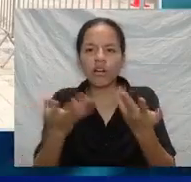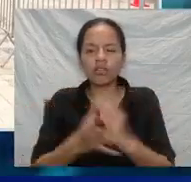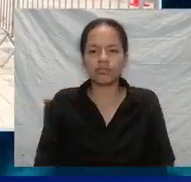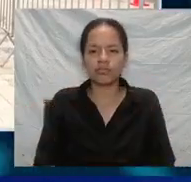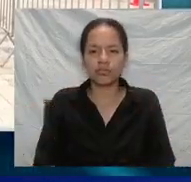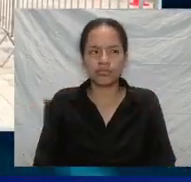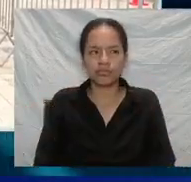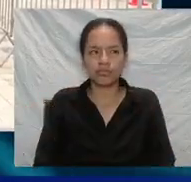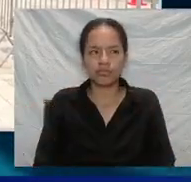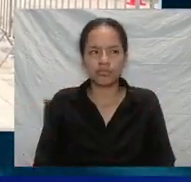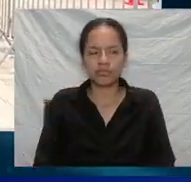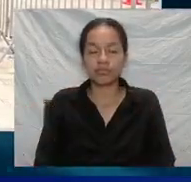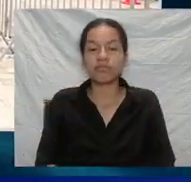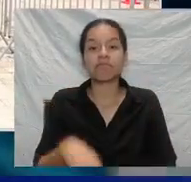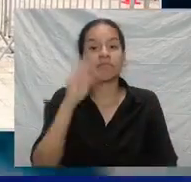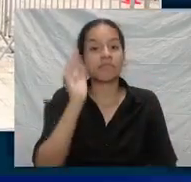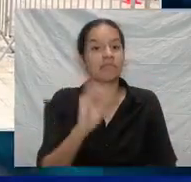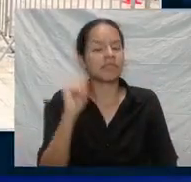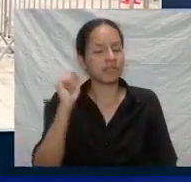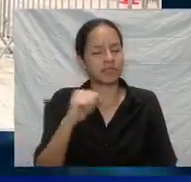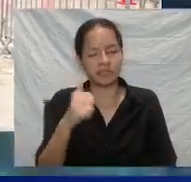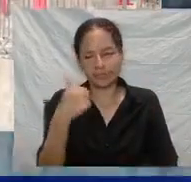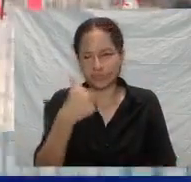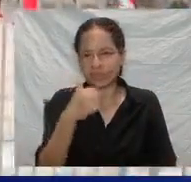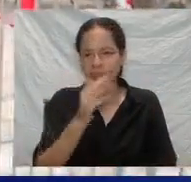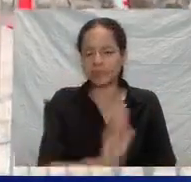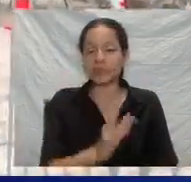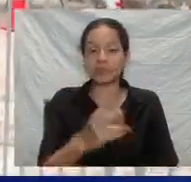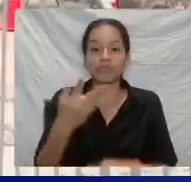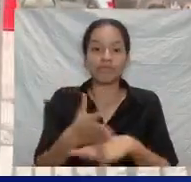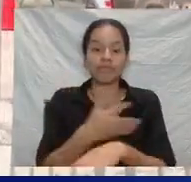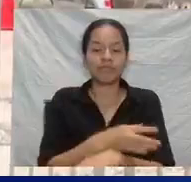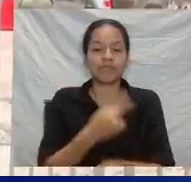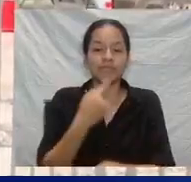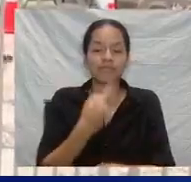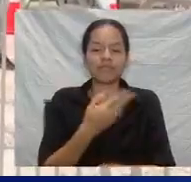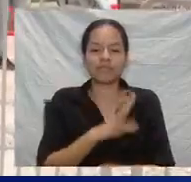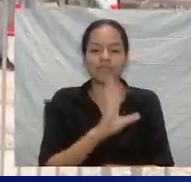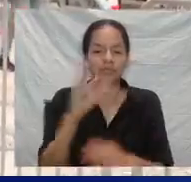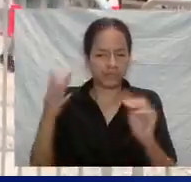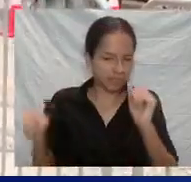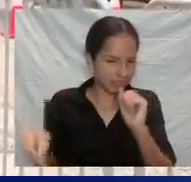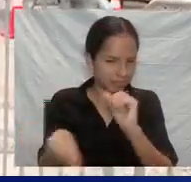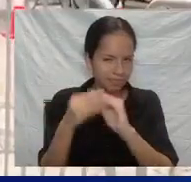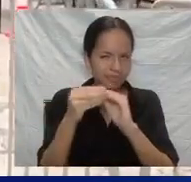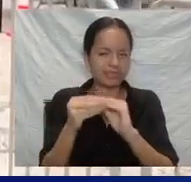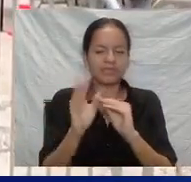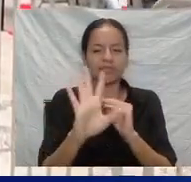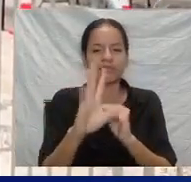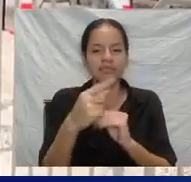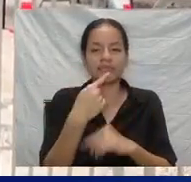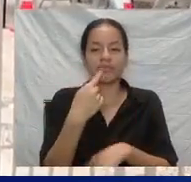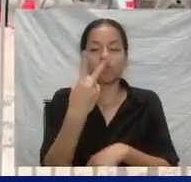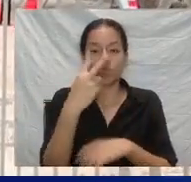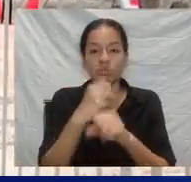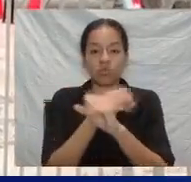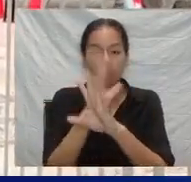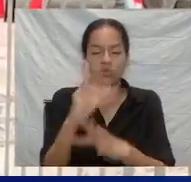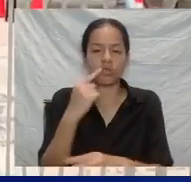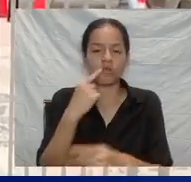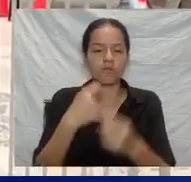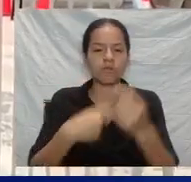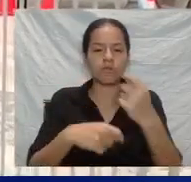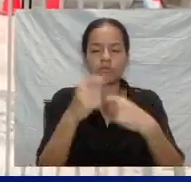interesante de esa pregunta de verdad y respecto a lo que estaba mencionando para para agregar así rapidísimo esos dos días se van a estar vendiendo productos de